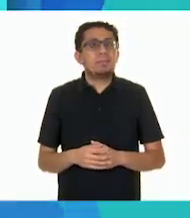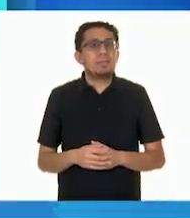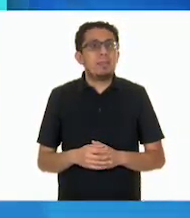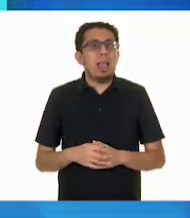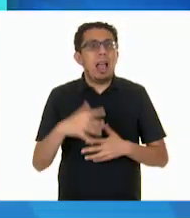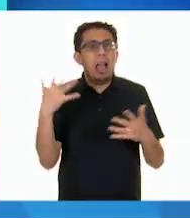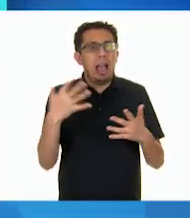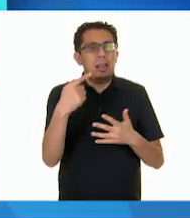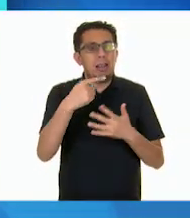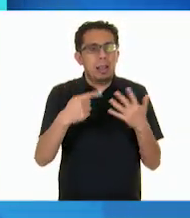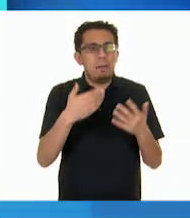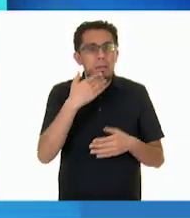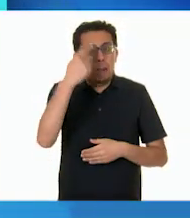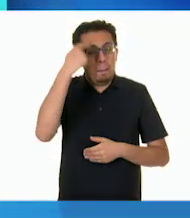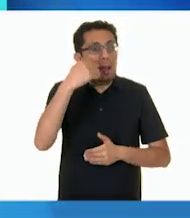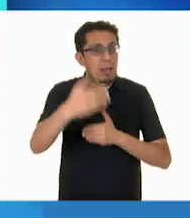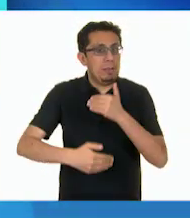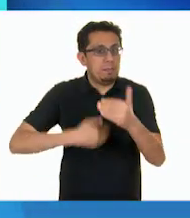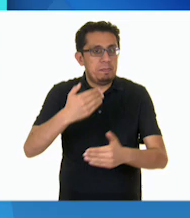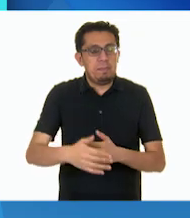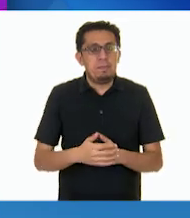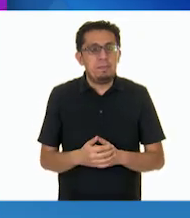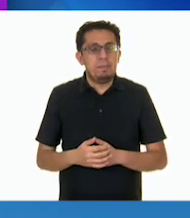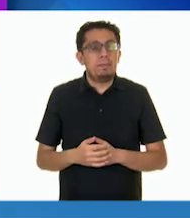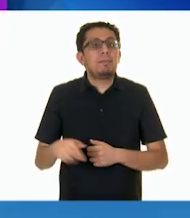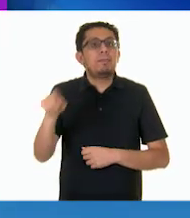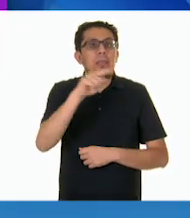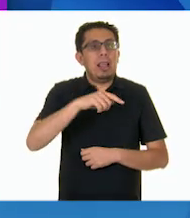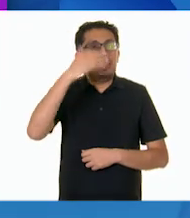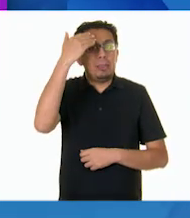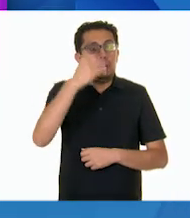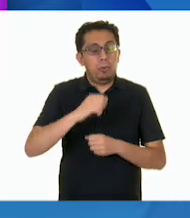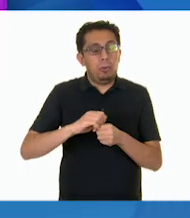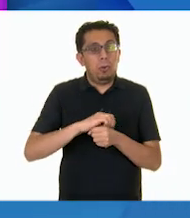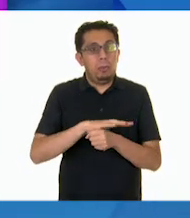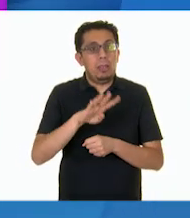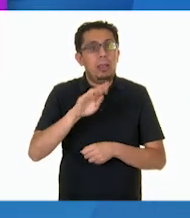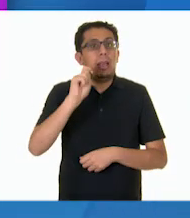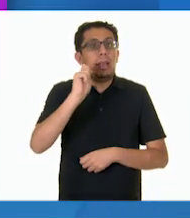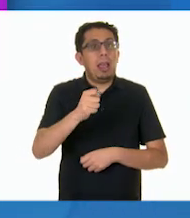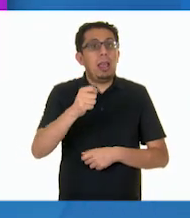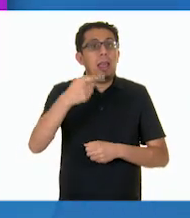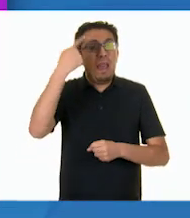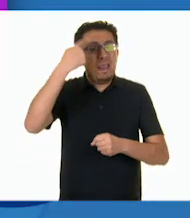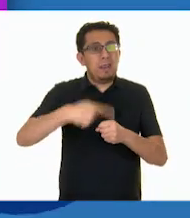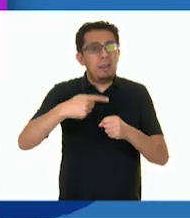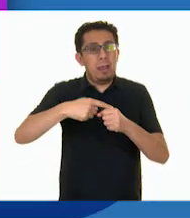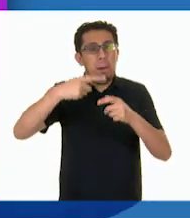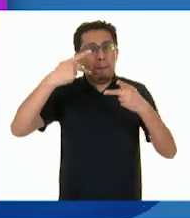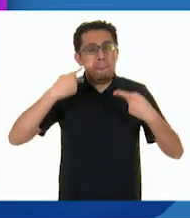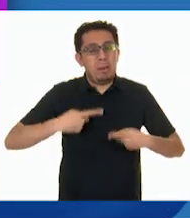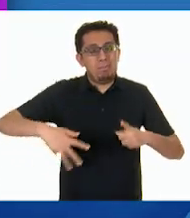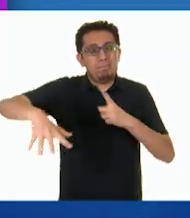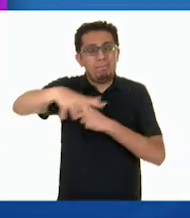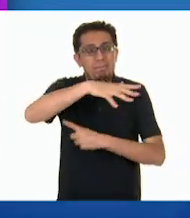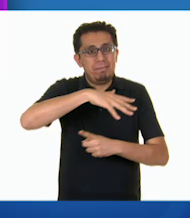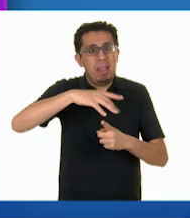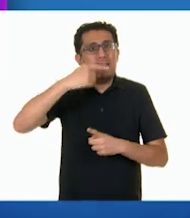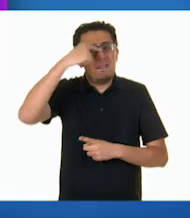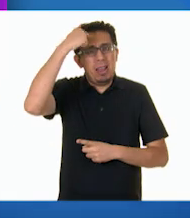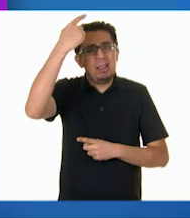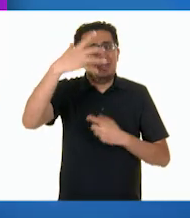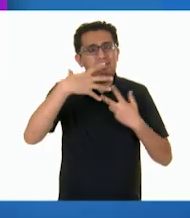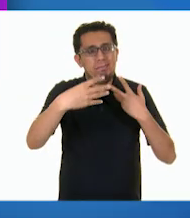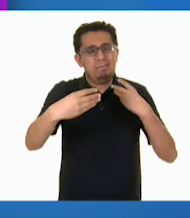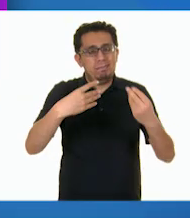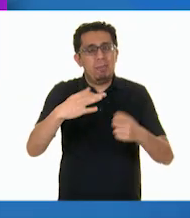Buenas prácticas para seguir adelante. Como todos sabemos, la COVID-19 es una enfermedad que se contagia muy fácilmente entre las